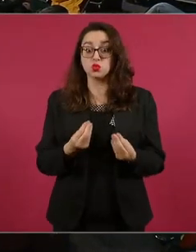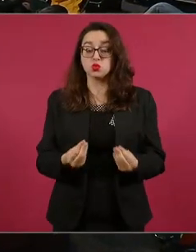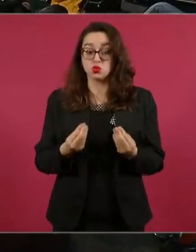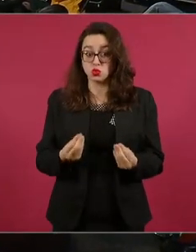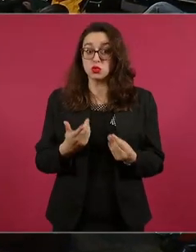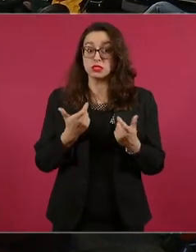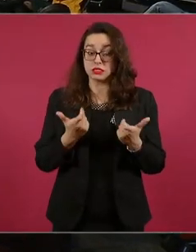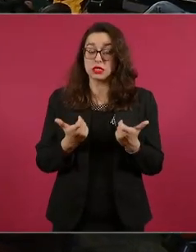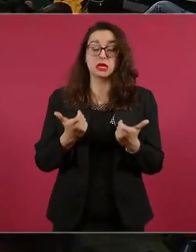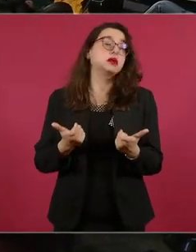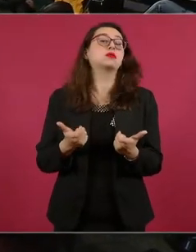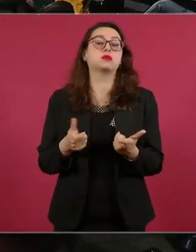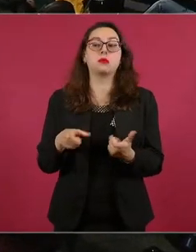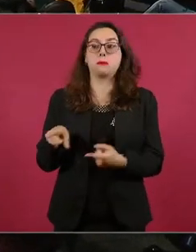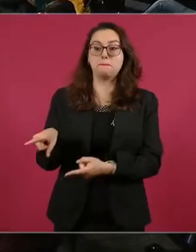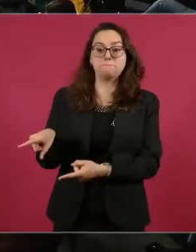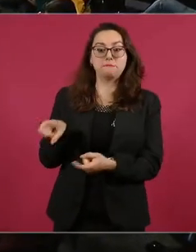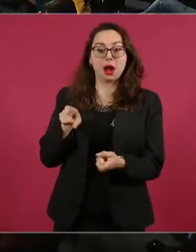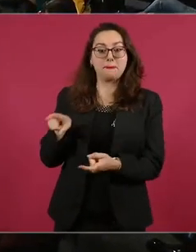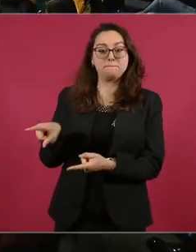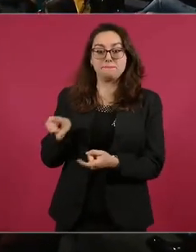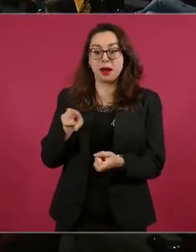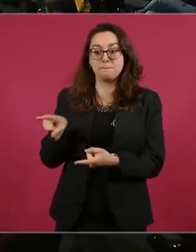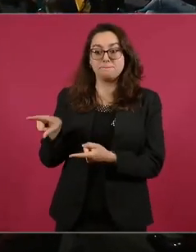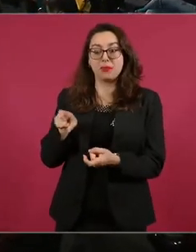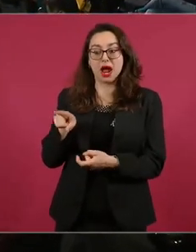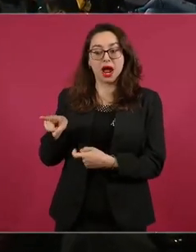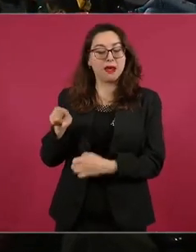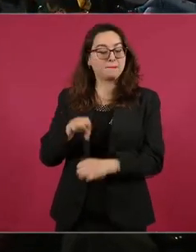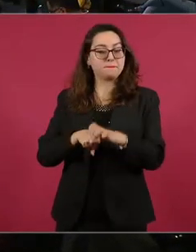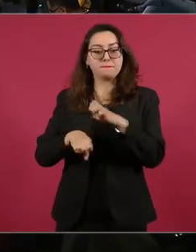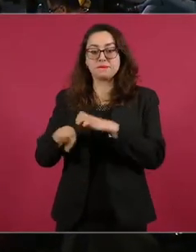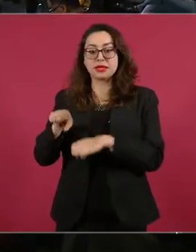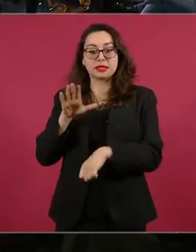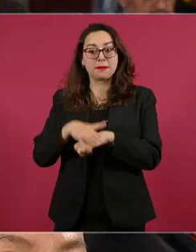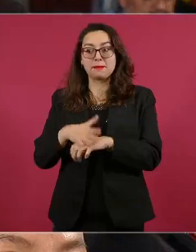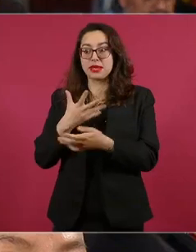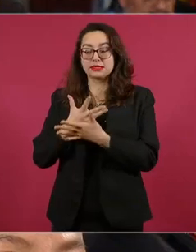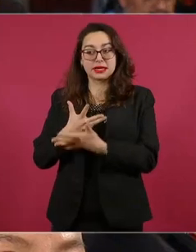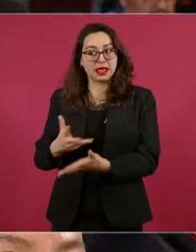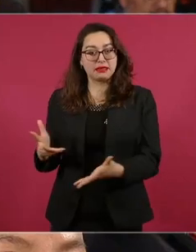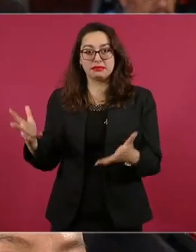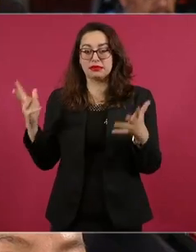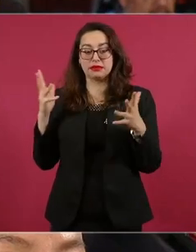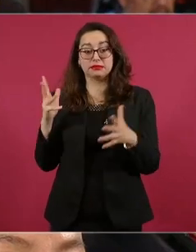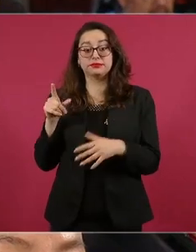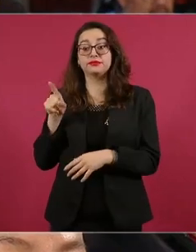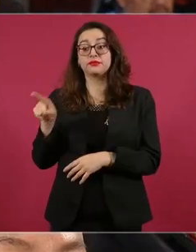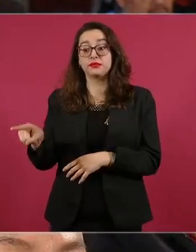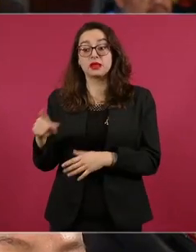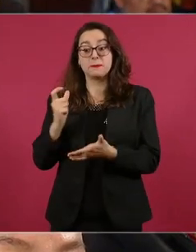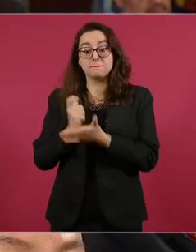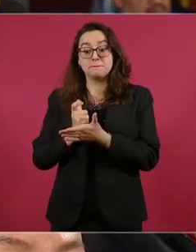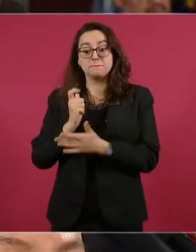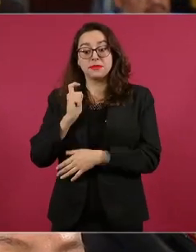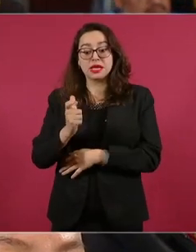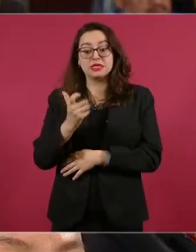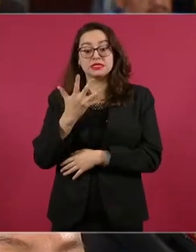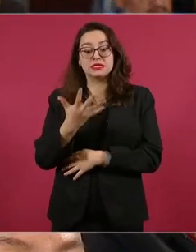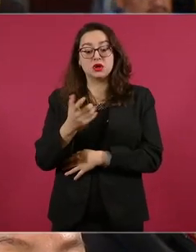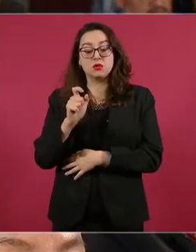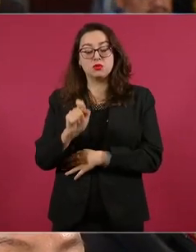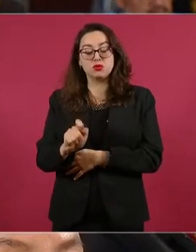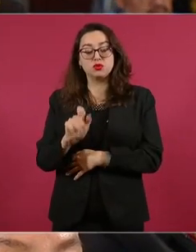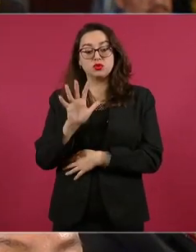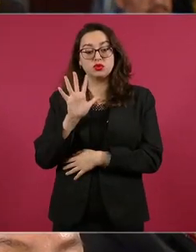Pemex. Pemex paga de impuestos 5.5